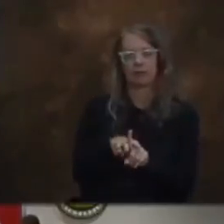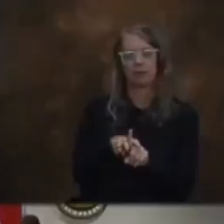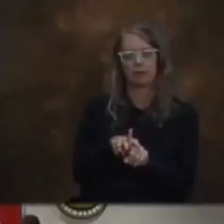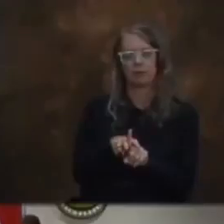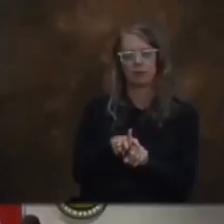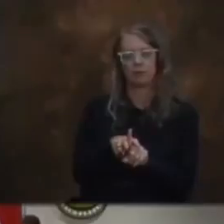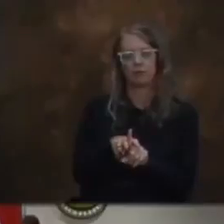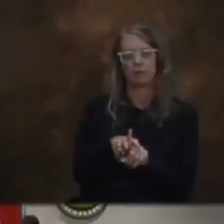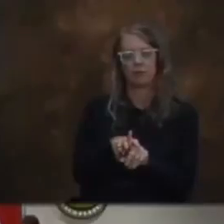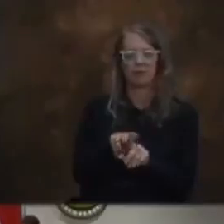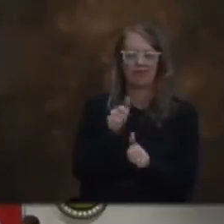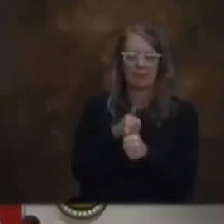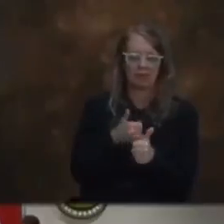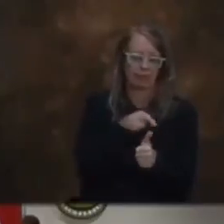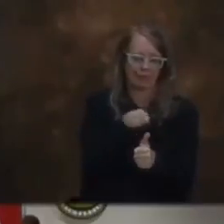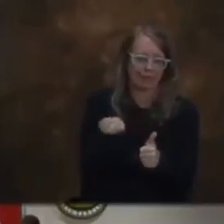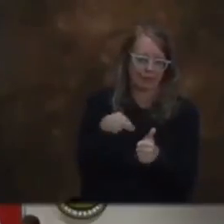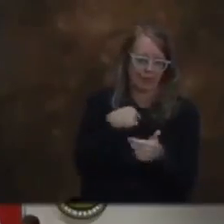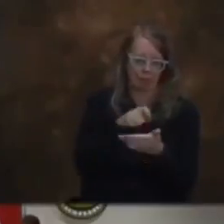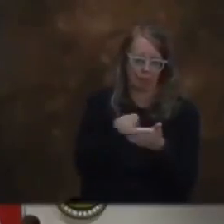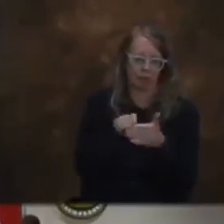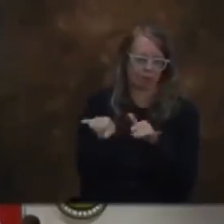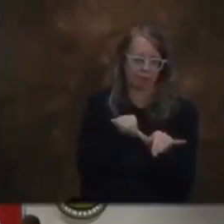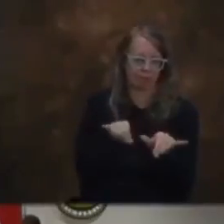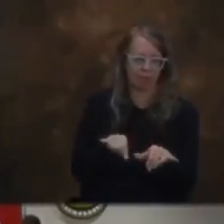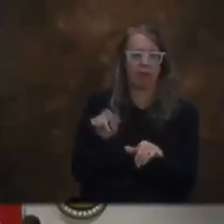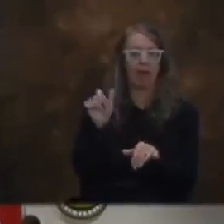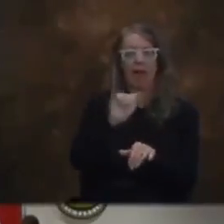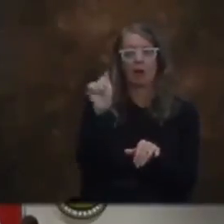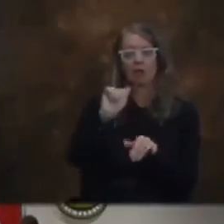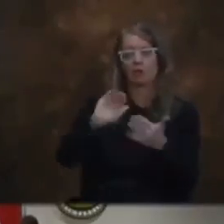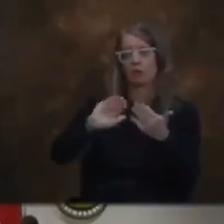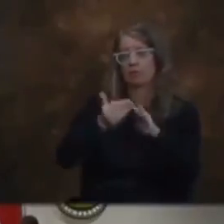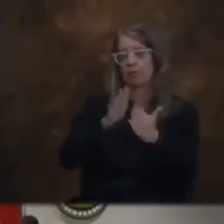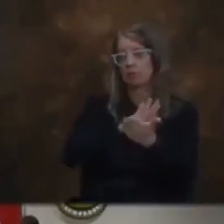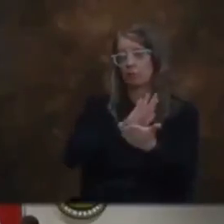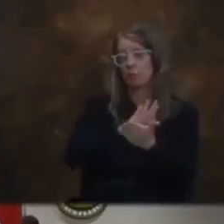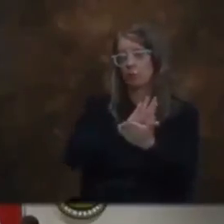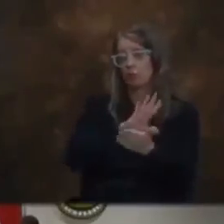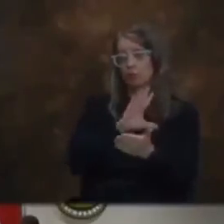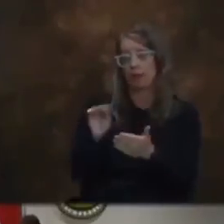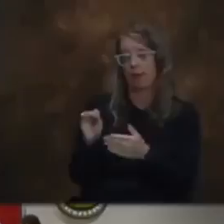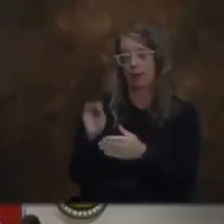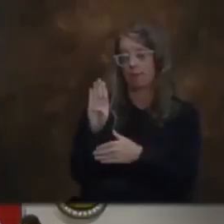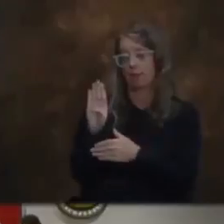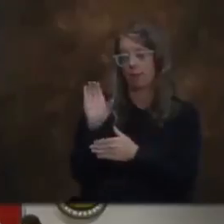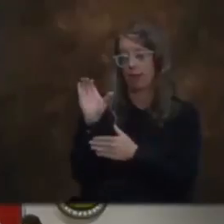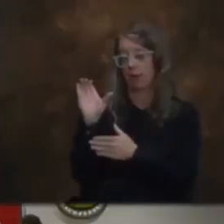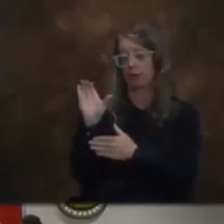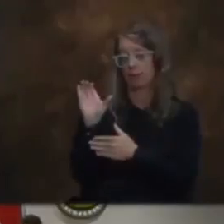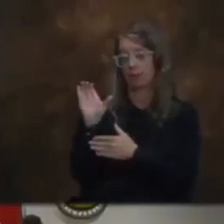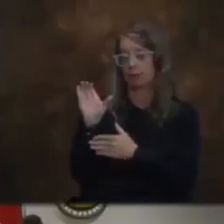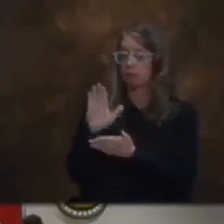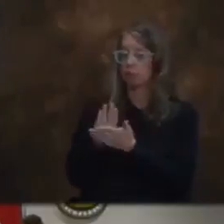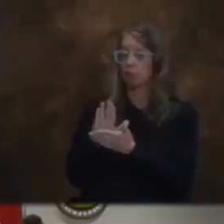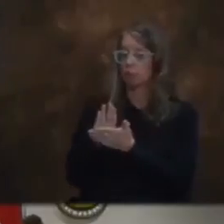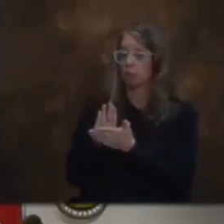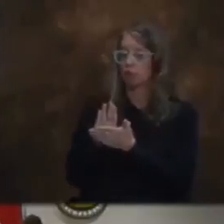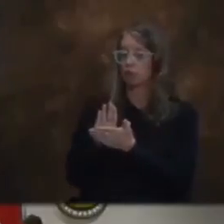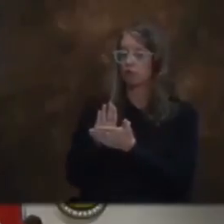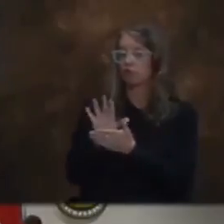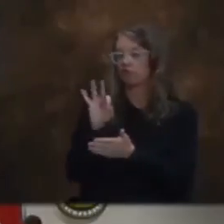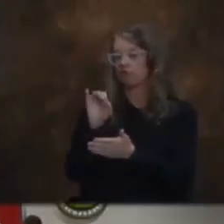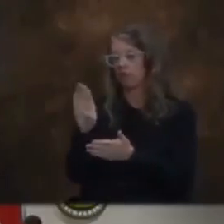para otras escuelas estatales y otras escuelas facultades y ii